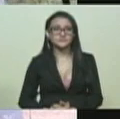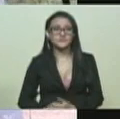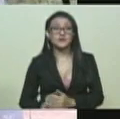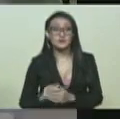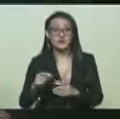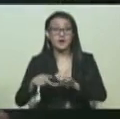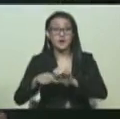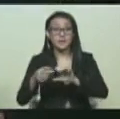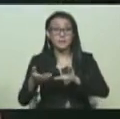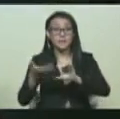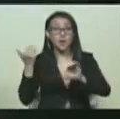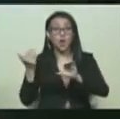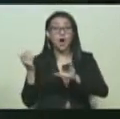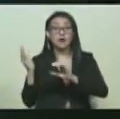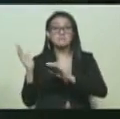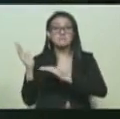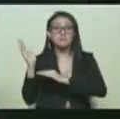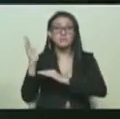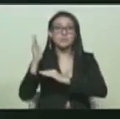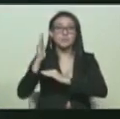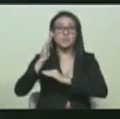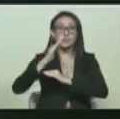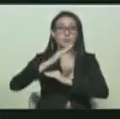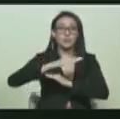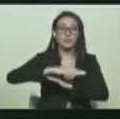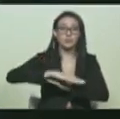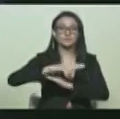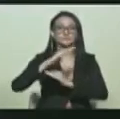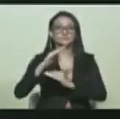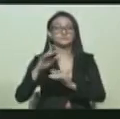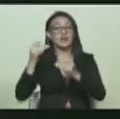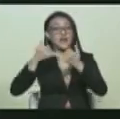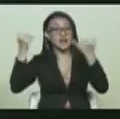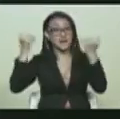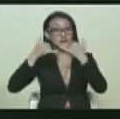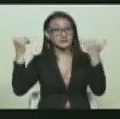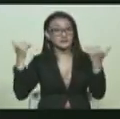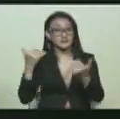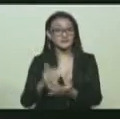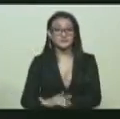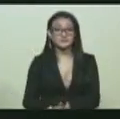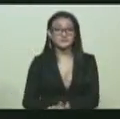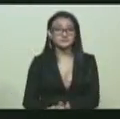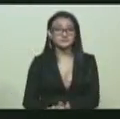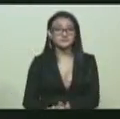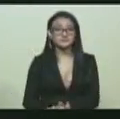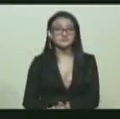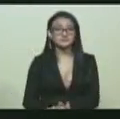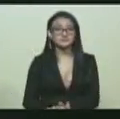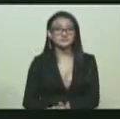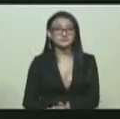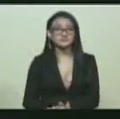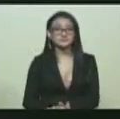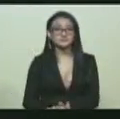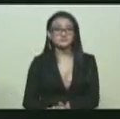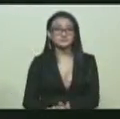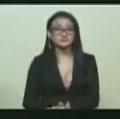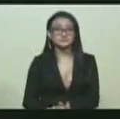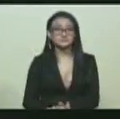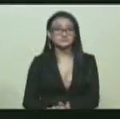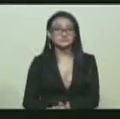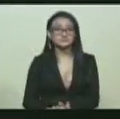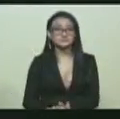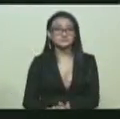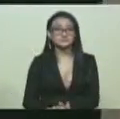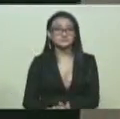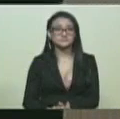derrumbar la torre eléctrica. Pon la imagen anterior, ¿ve? Le quitaron los cables, los tornillos, los